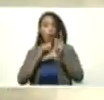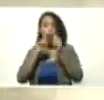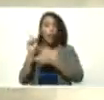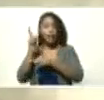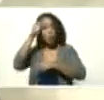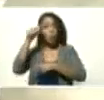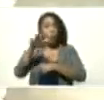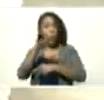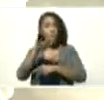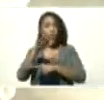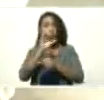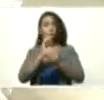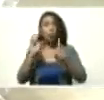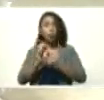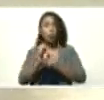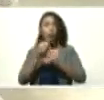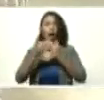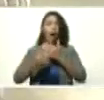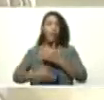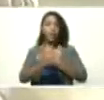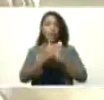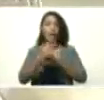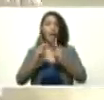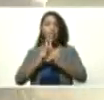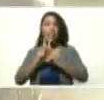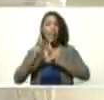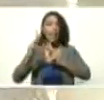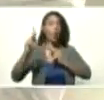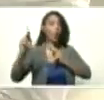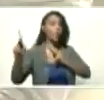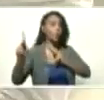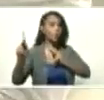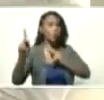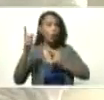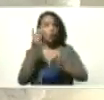pueblos ancestrales habrán avanzado kilómetros